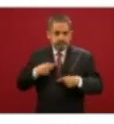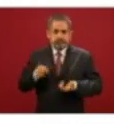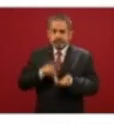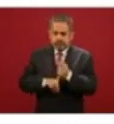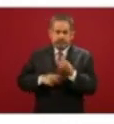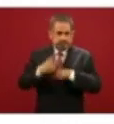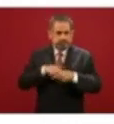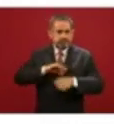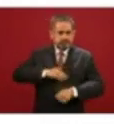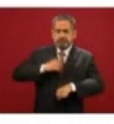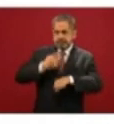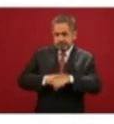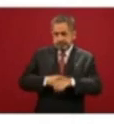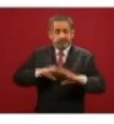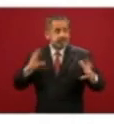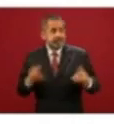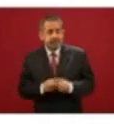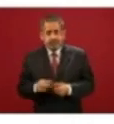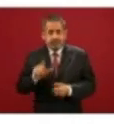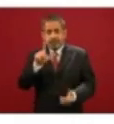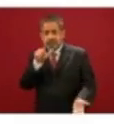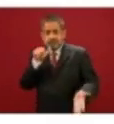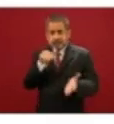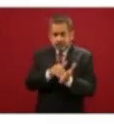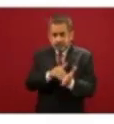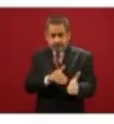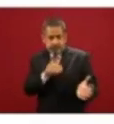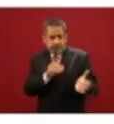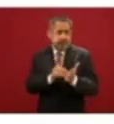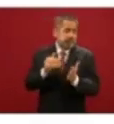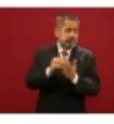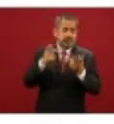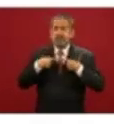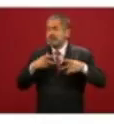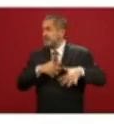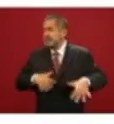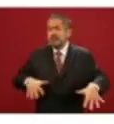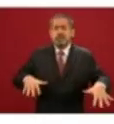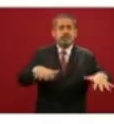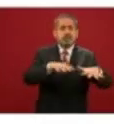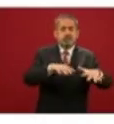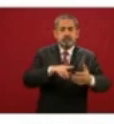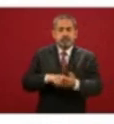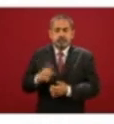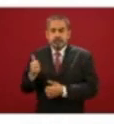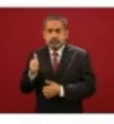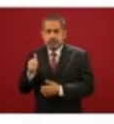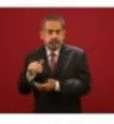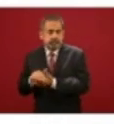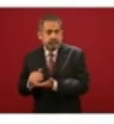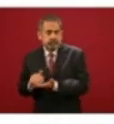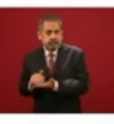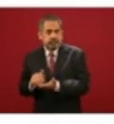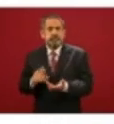acumuladas en un mundo que tiene más de 7,000 millones de habitantes. Es un número muy grueso, por